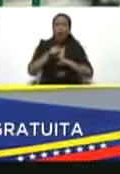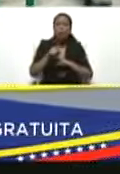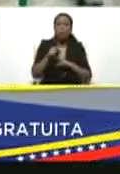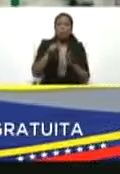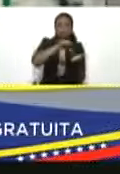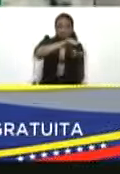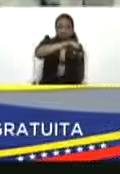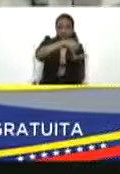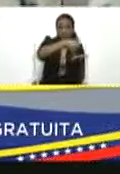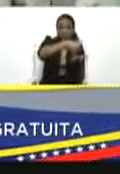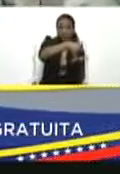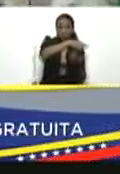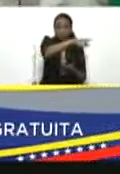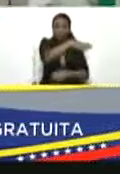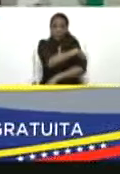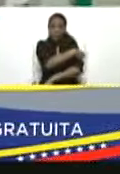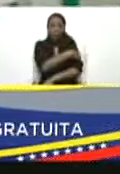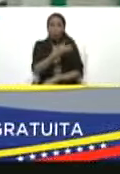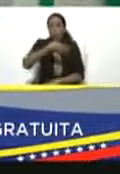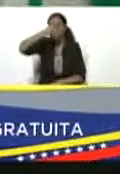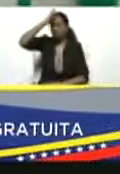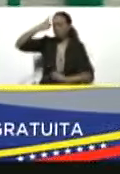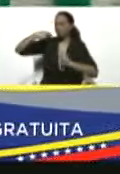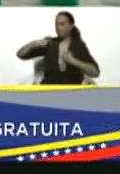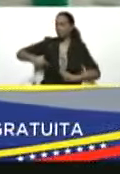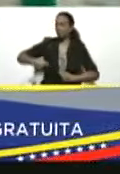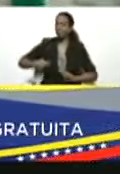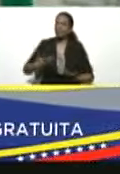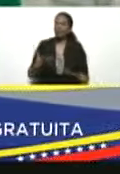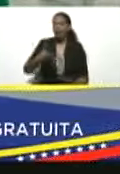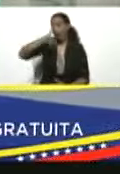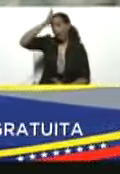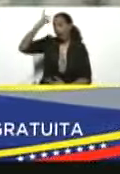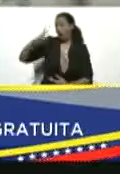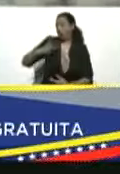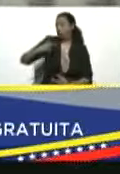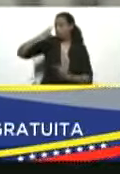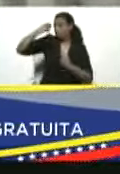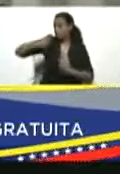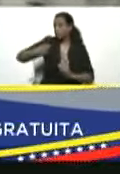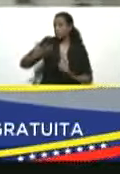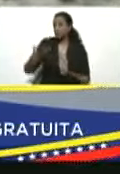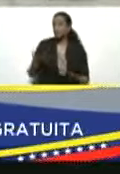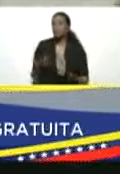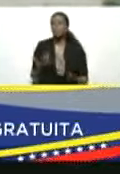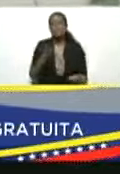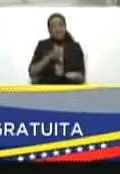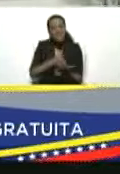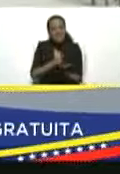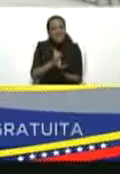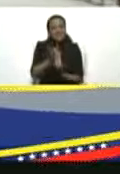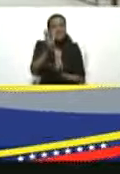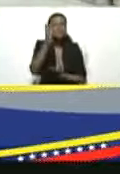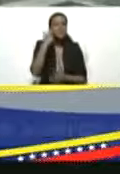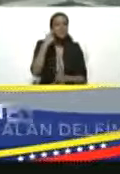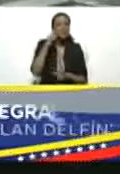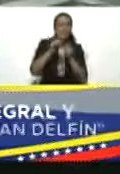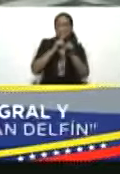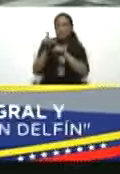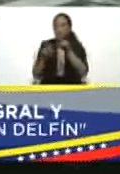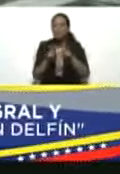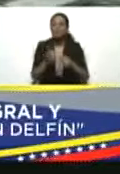pataruco no o el gallo fino El estamos claritos Pues seguimos Magali por